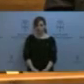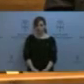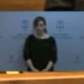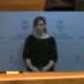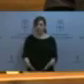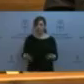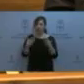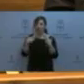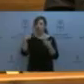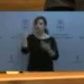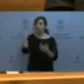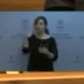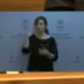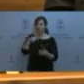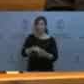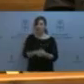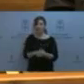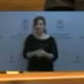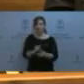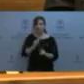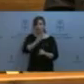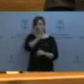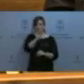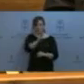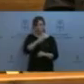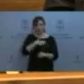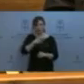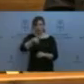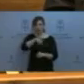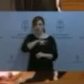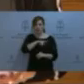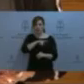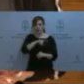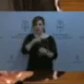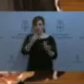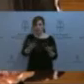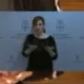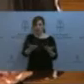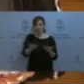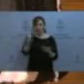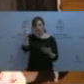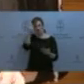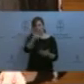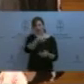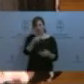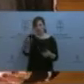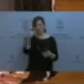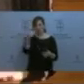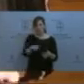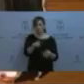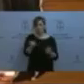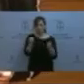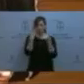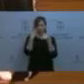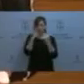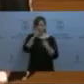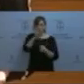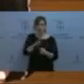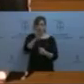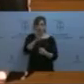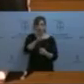Muchas gracias, señor presidente. Nuestra pregunta es la que sigue. ¿Le parece adecuado que los alumnos de cuarto de